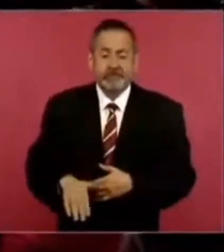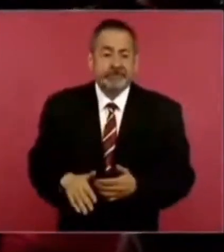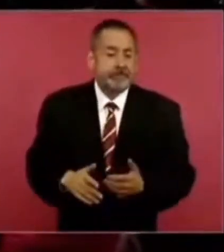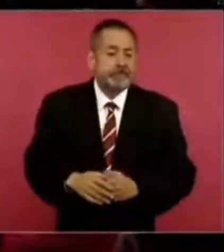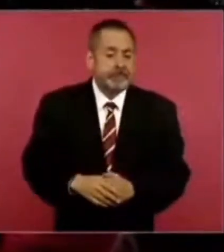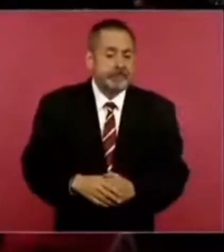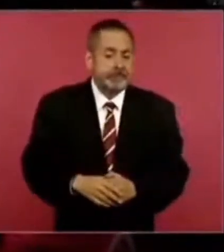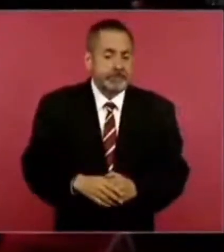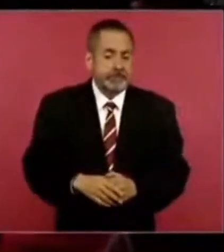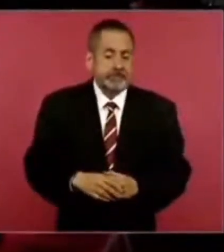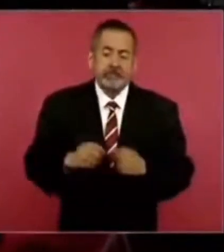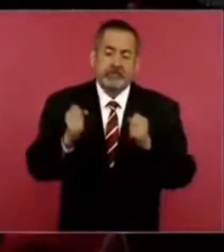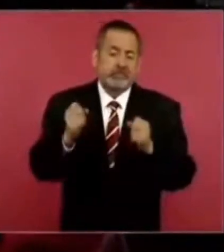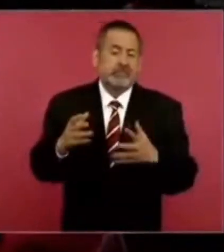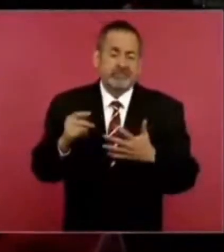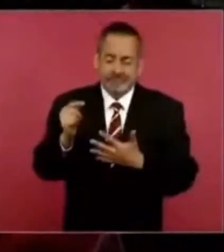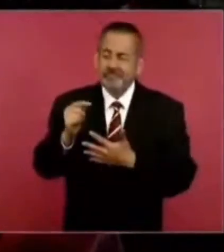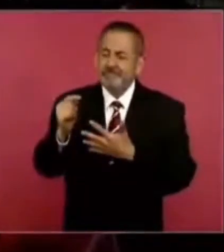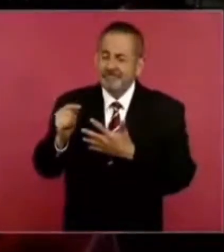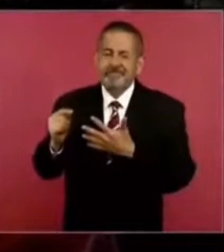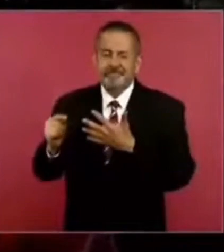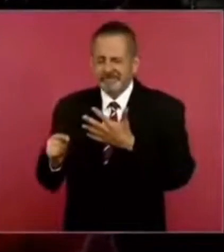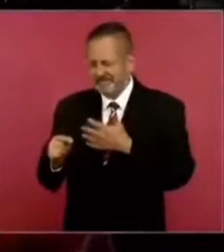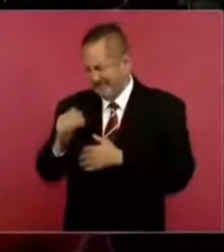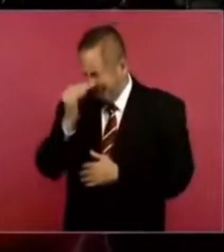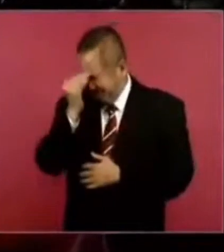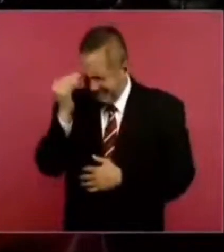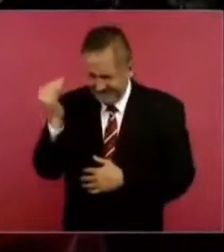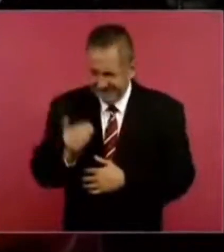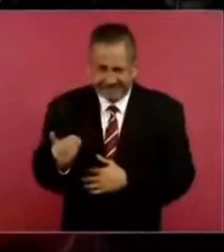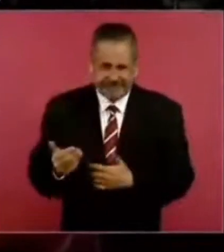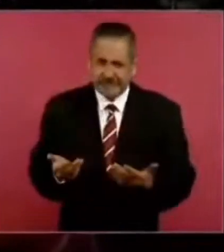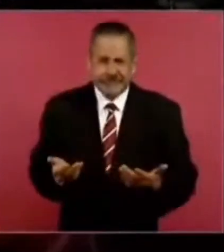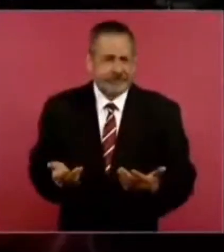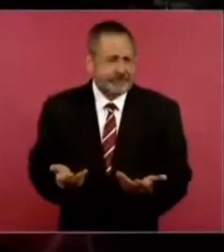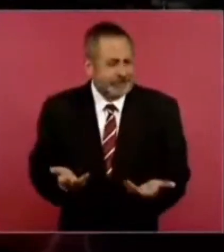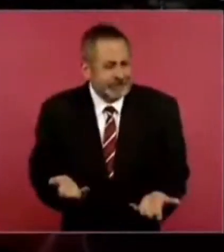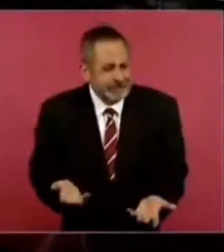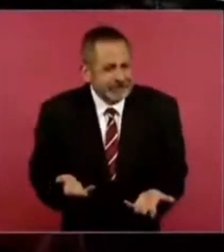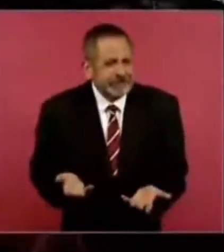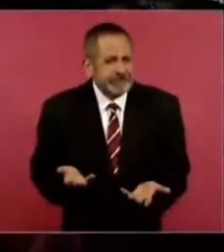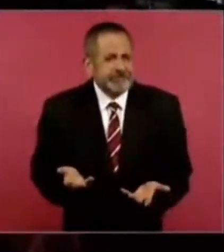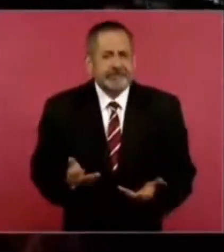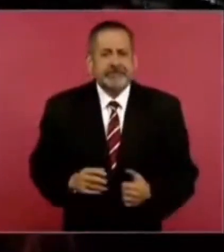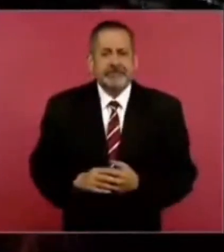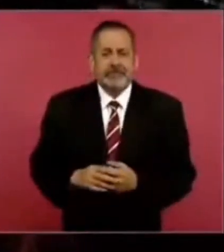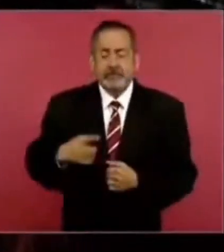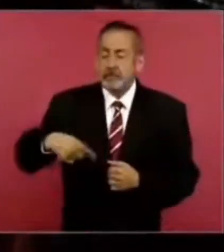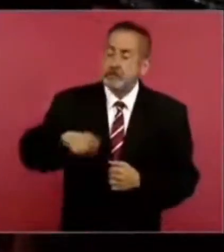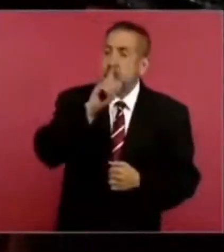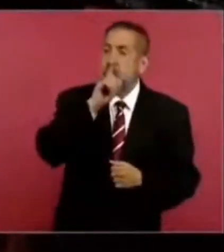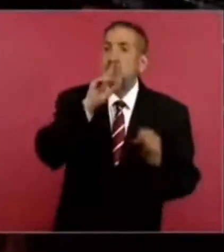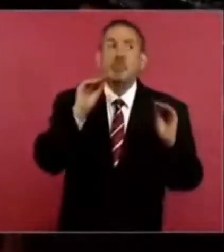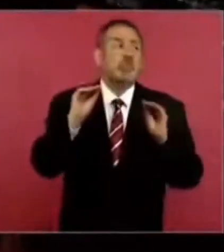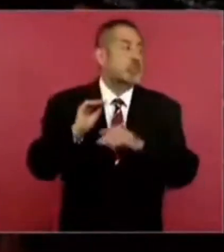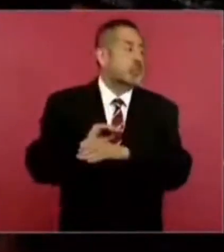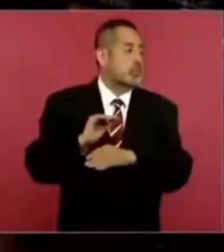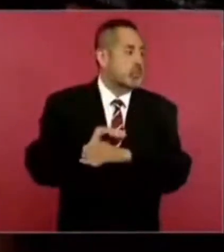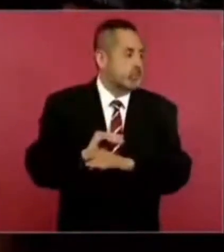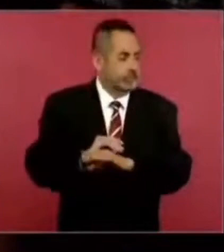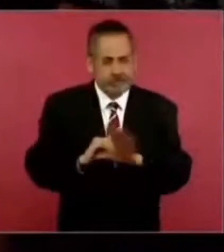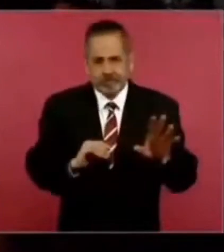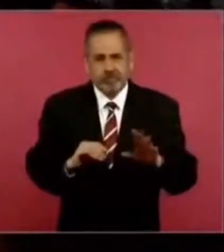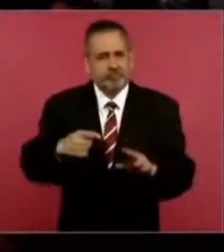y muchísimas atrocidades. Entonces, ¿por qué callar ante eso y no